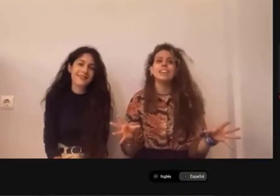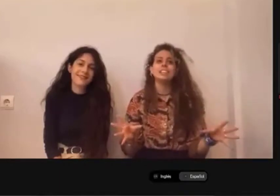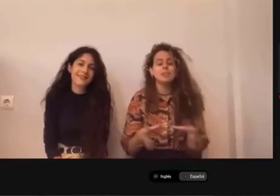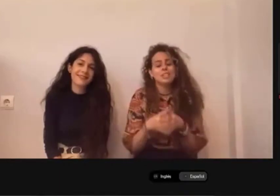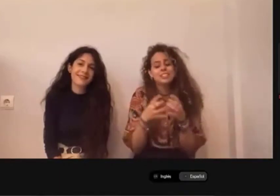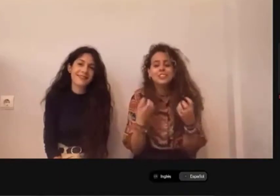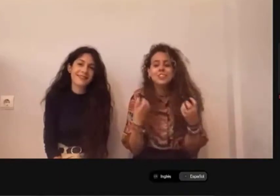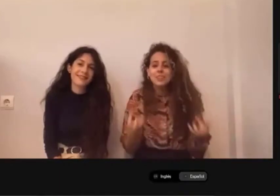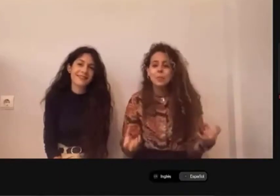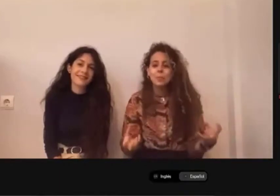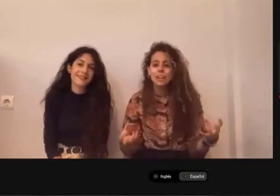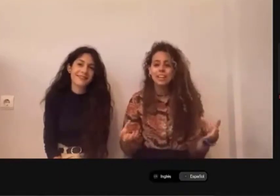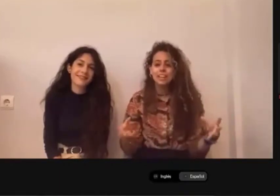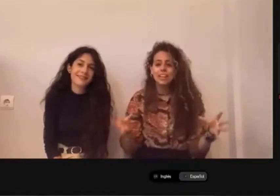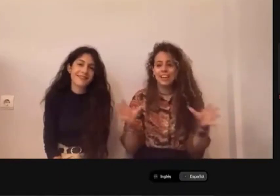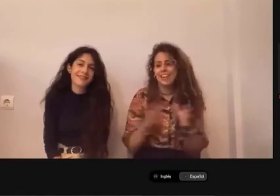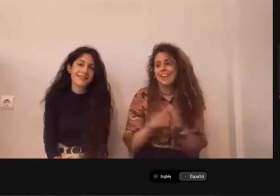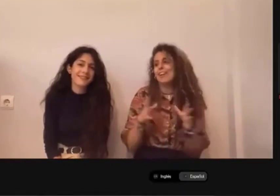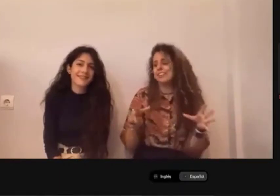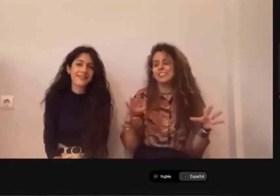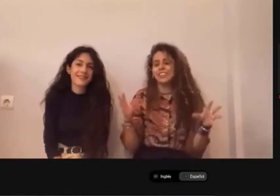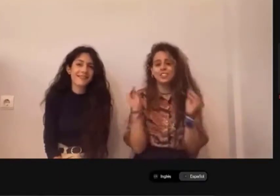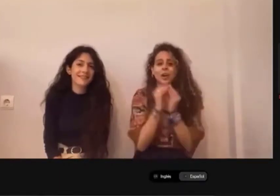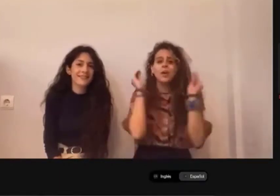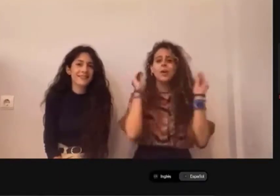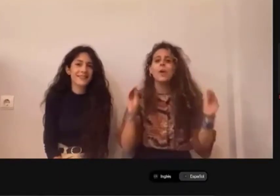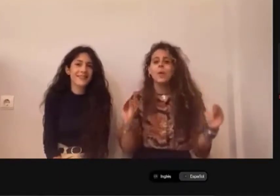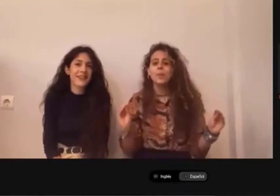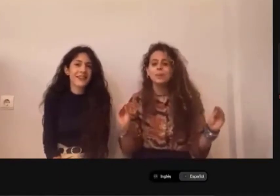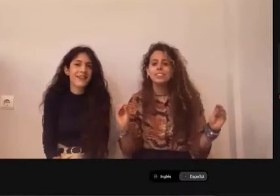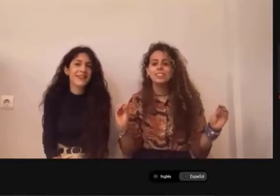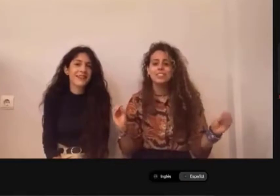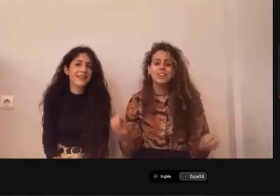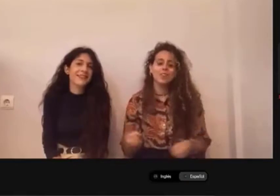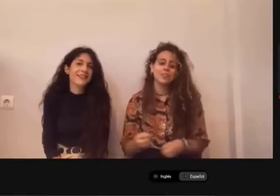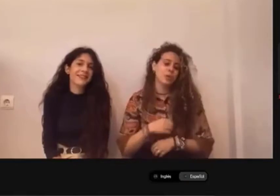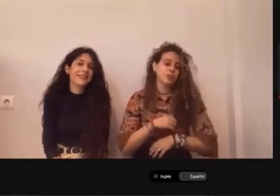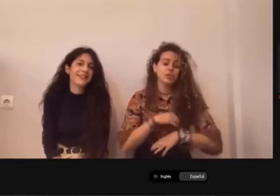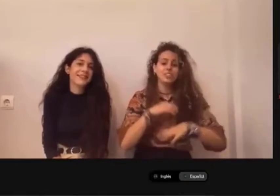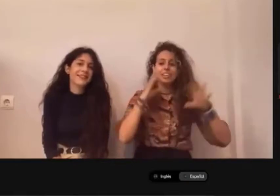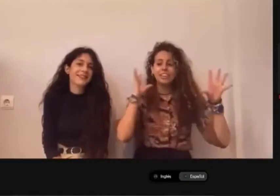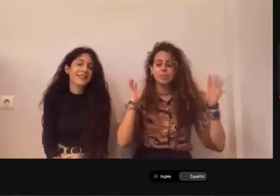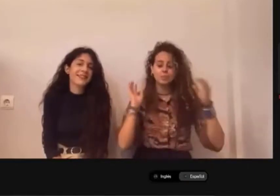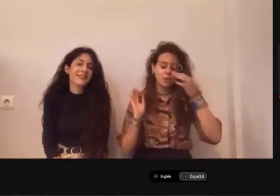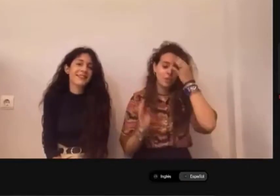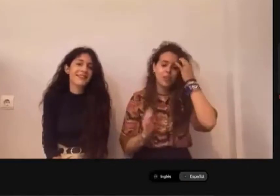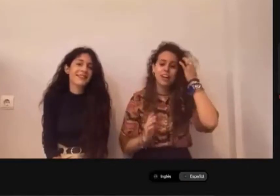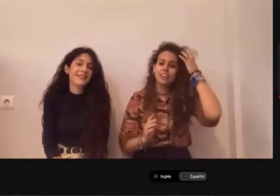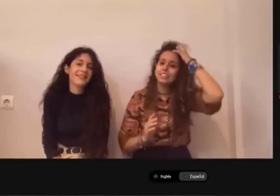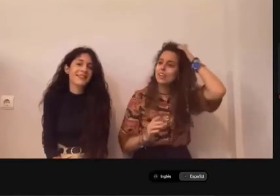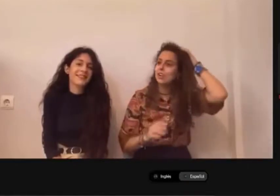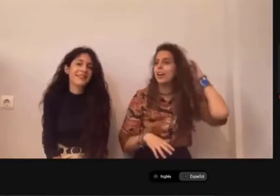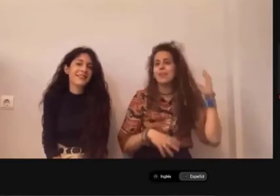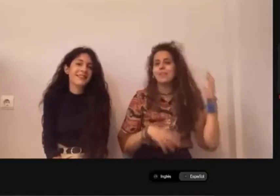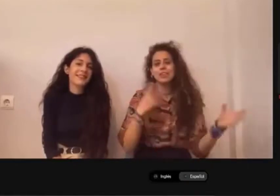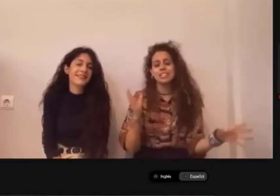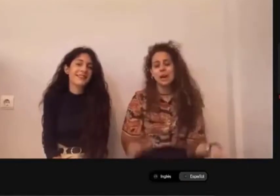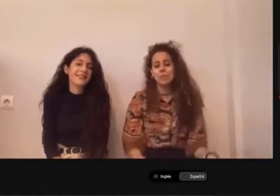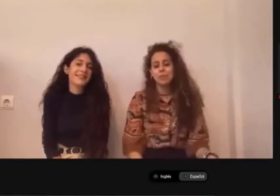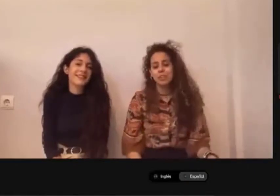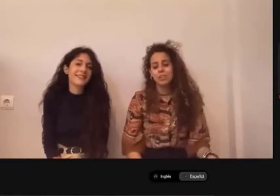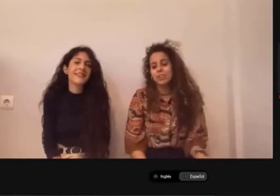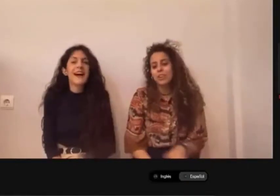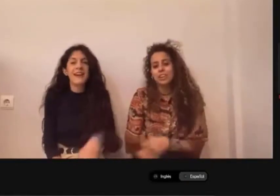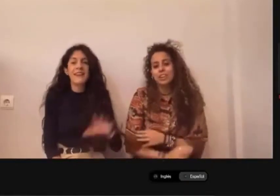y se metieron tanto en el papel que acabaron dándose un besito y bueno, todos allí nos morimos de la risa, no nos creíamos